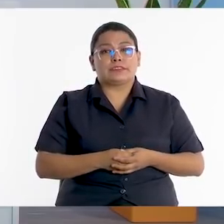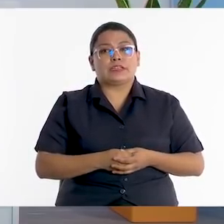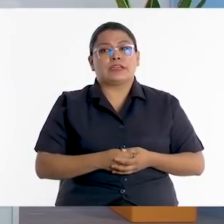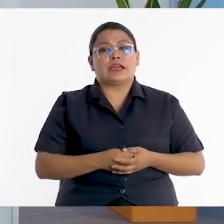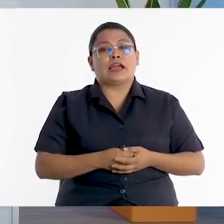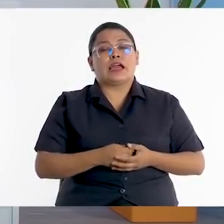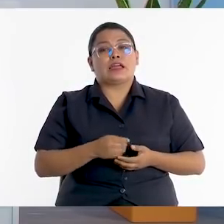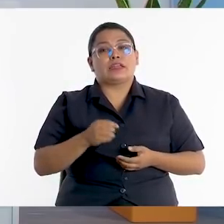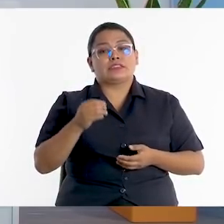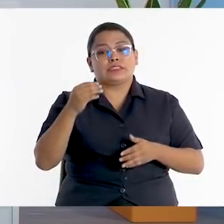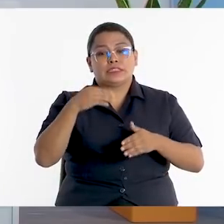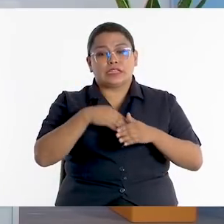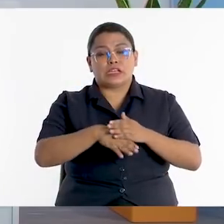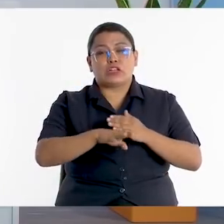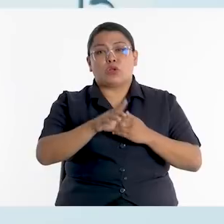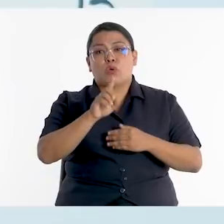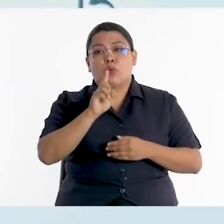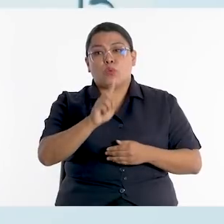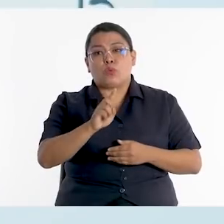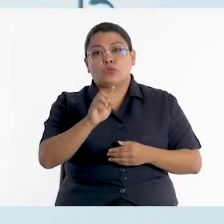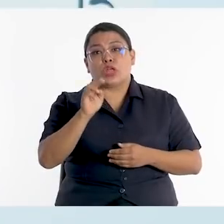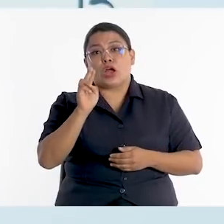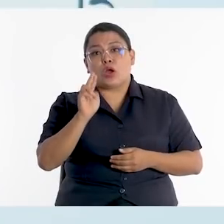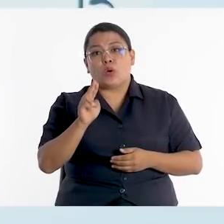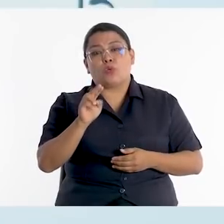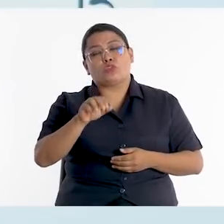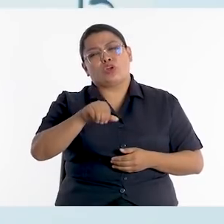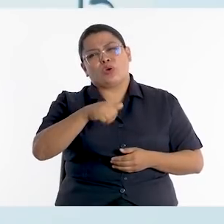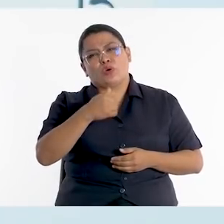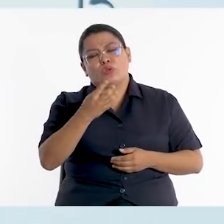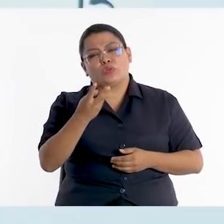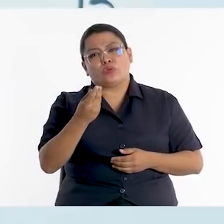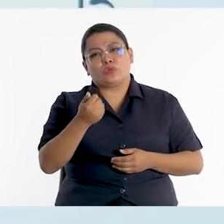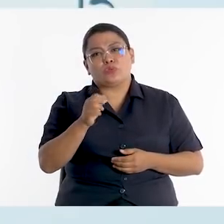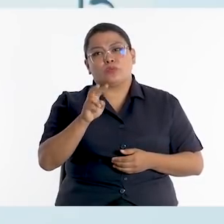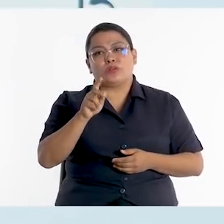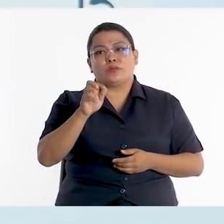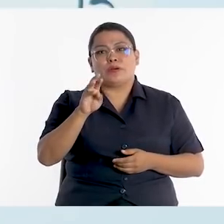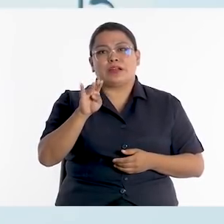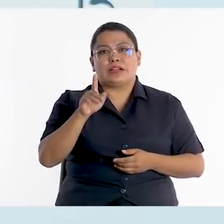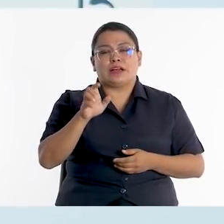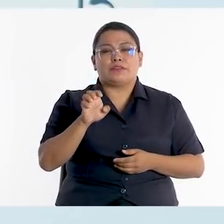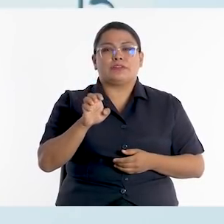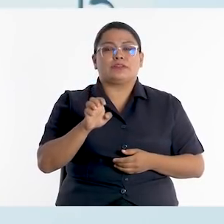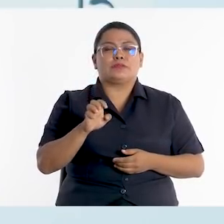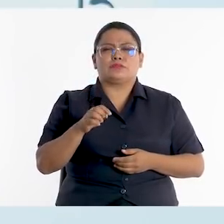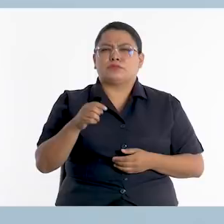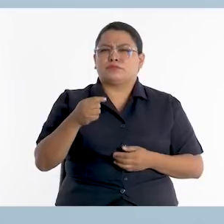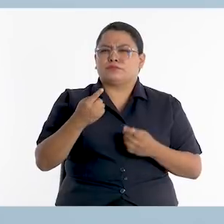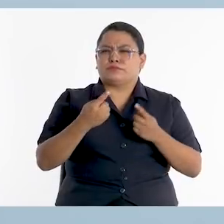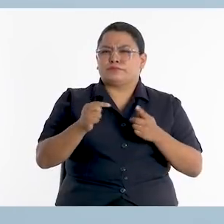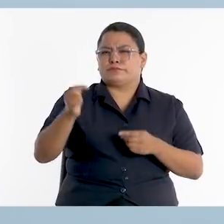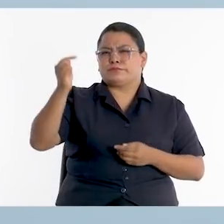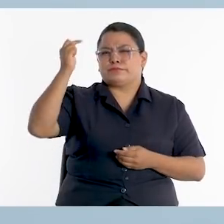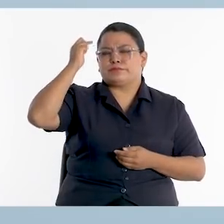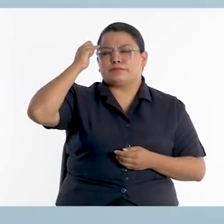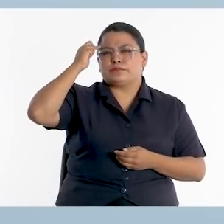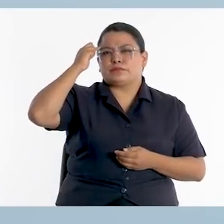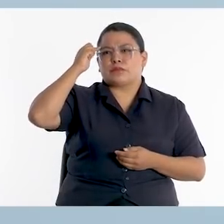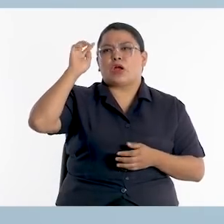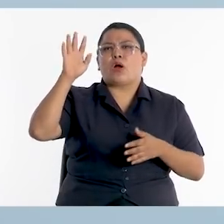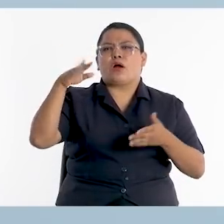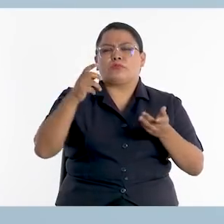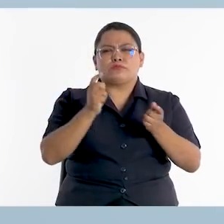le corresponde a una unidad de la otra variable. Ahora, se preguntarán cómo esto